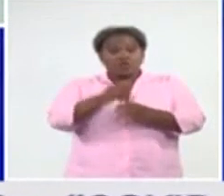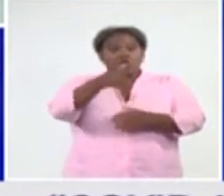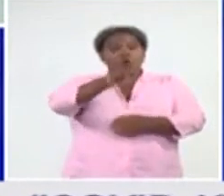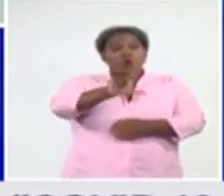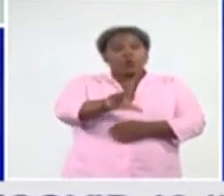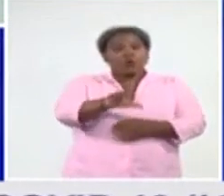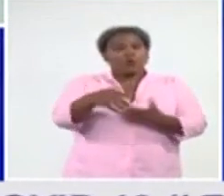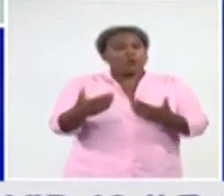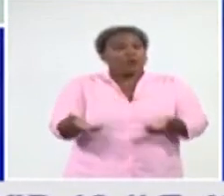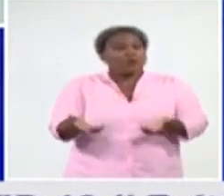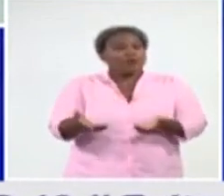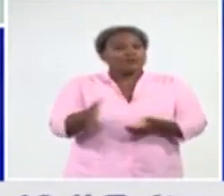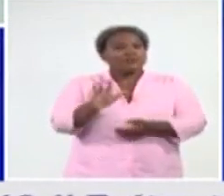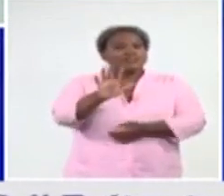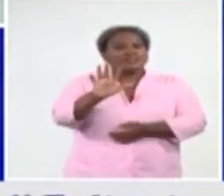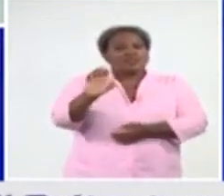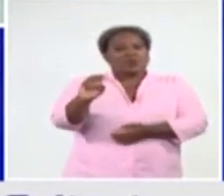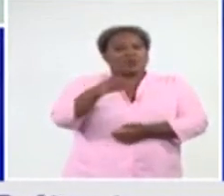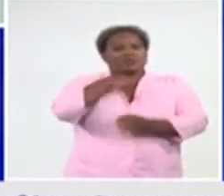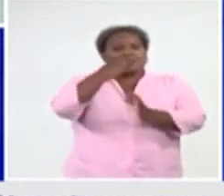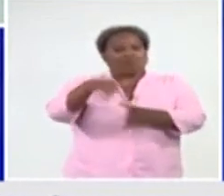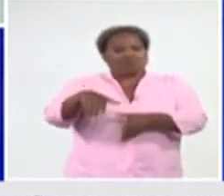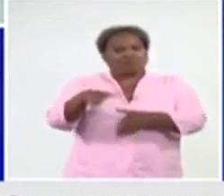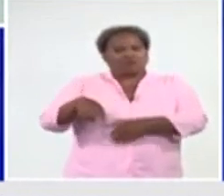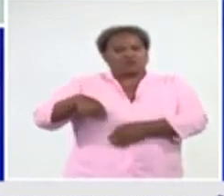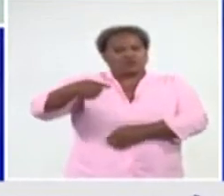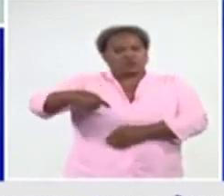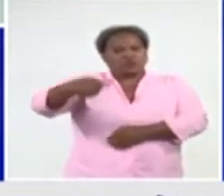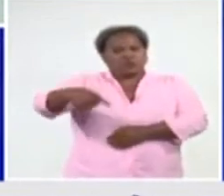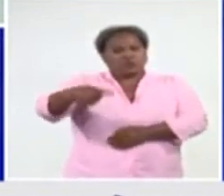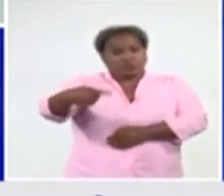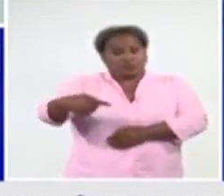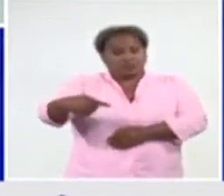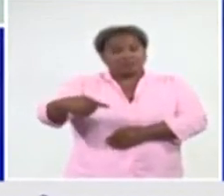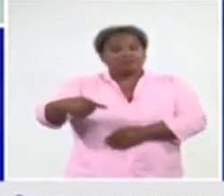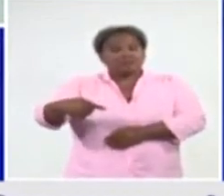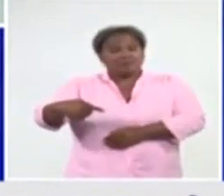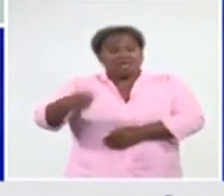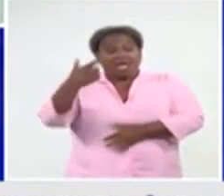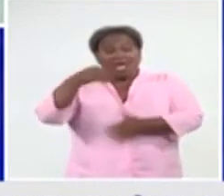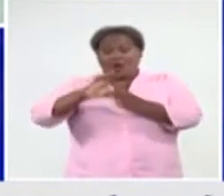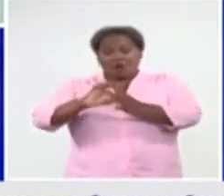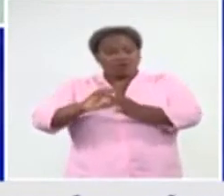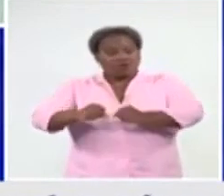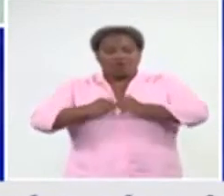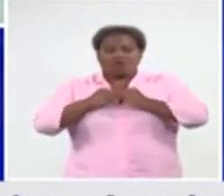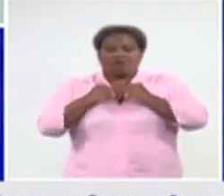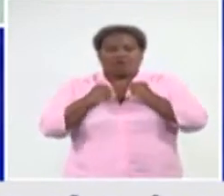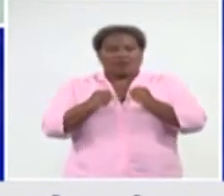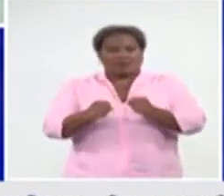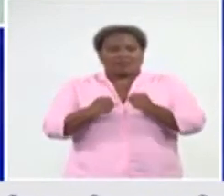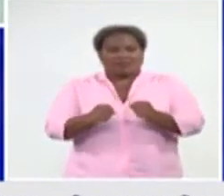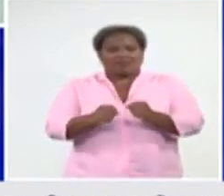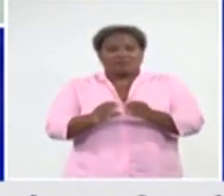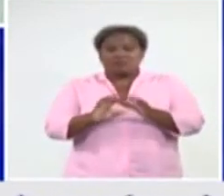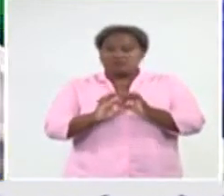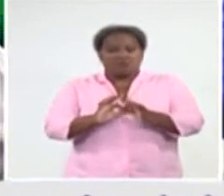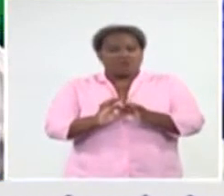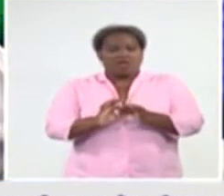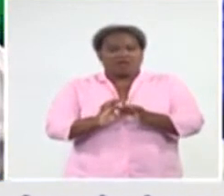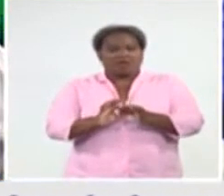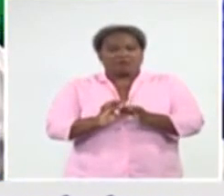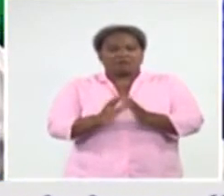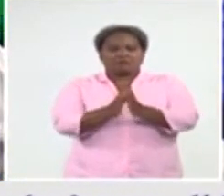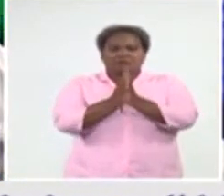de 50 fallecidos diarios. Muy serio, muy a llamarnos la atención una vez